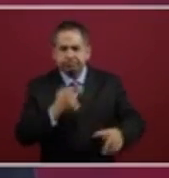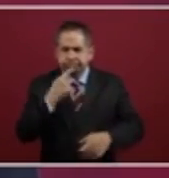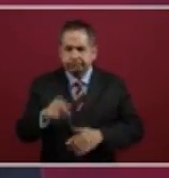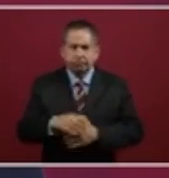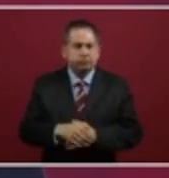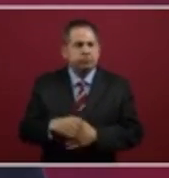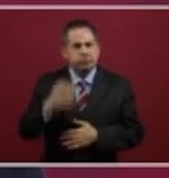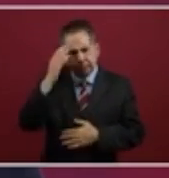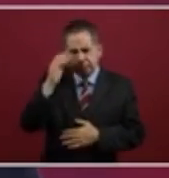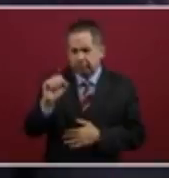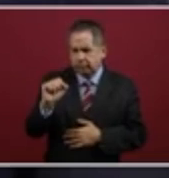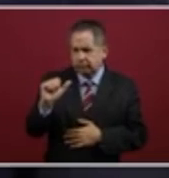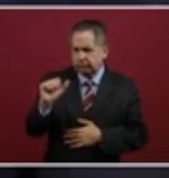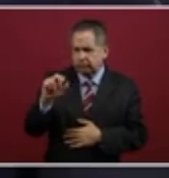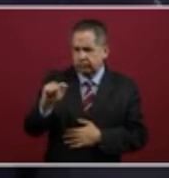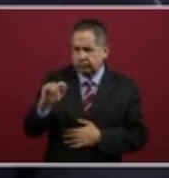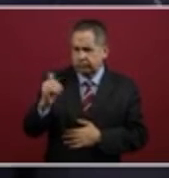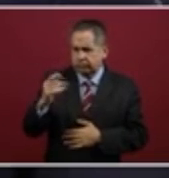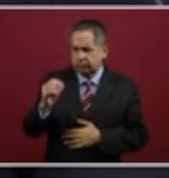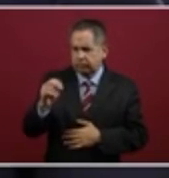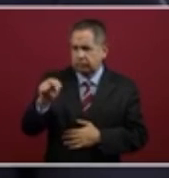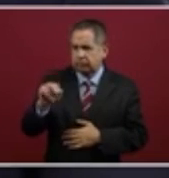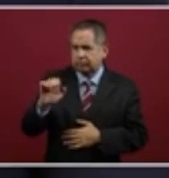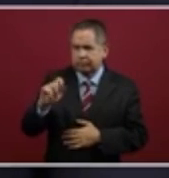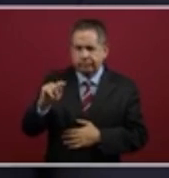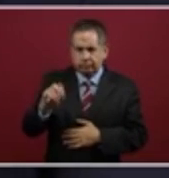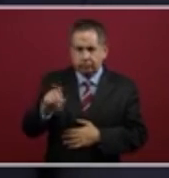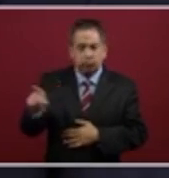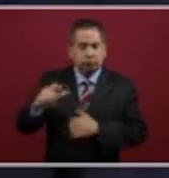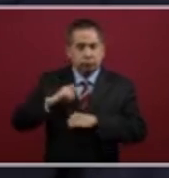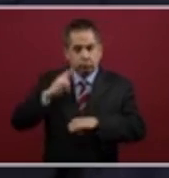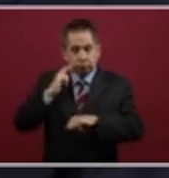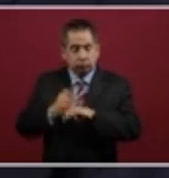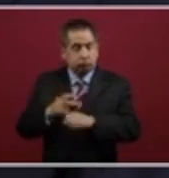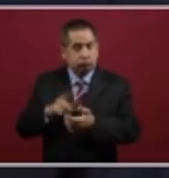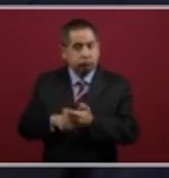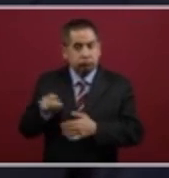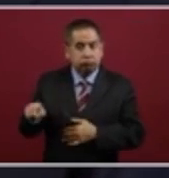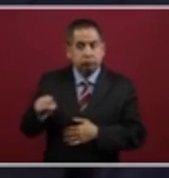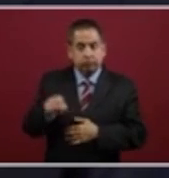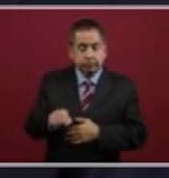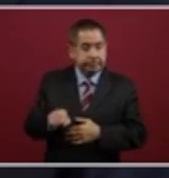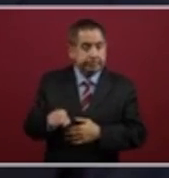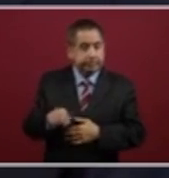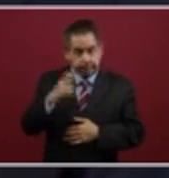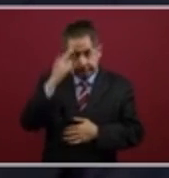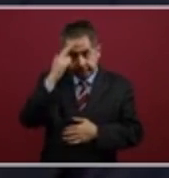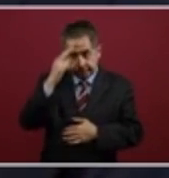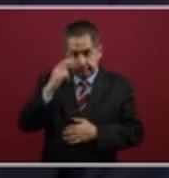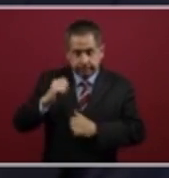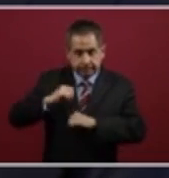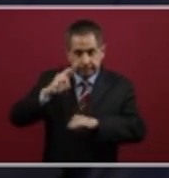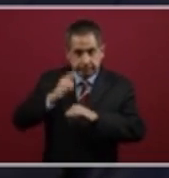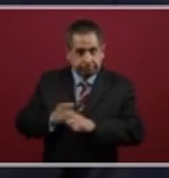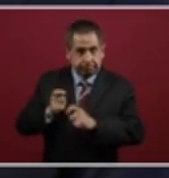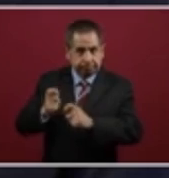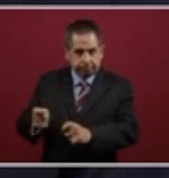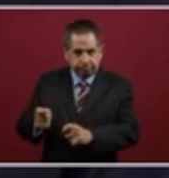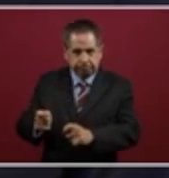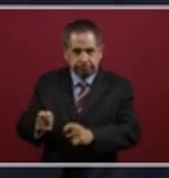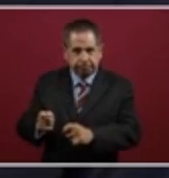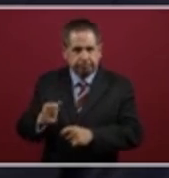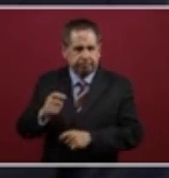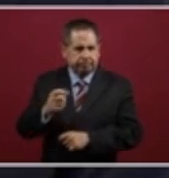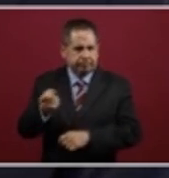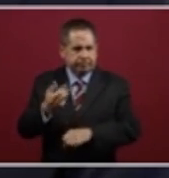Santiago Nieto está, que es una de las áreas que le corresponden al Ejecutivo, porque es